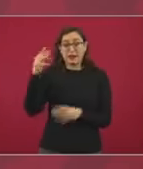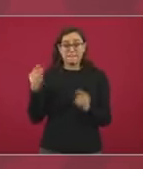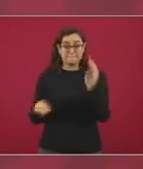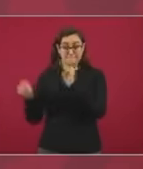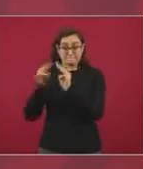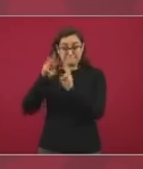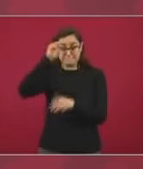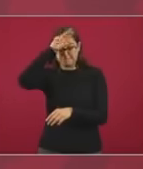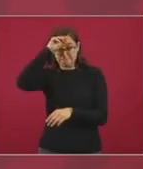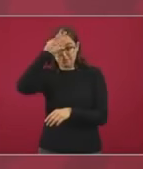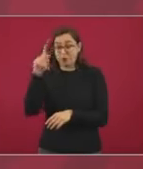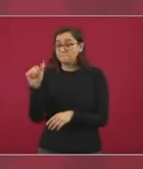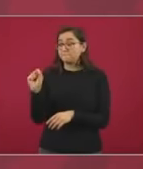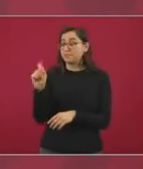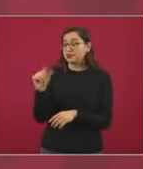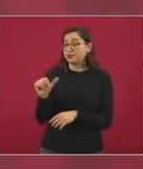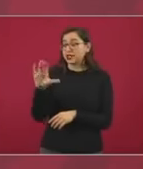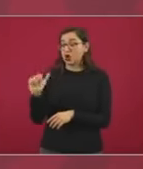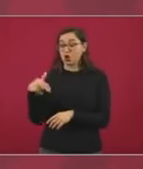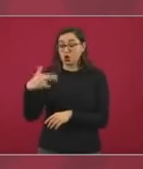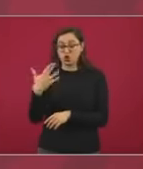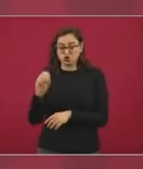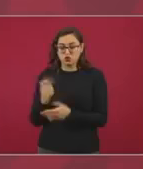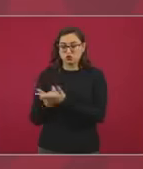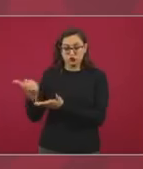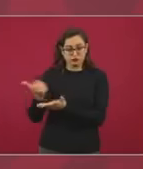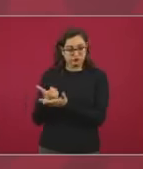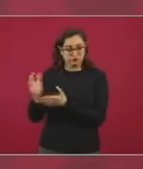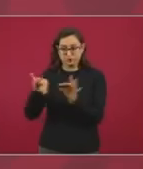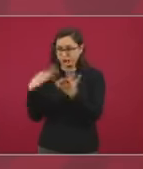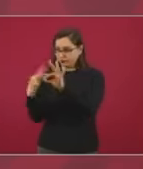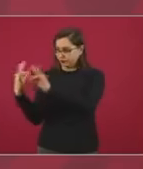Concho. Pero así como este caso,